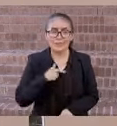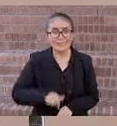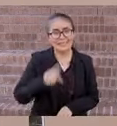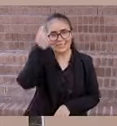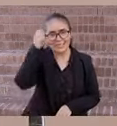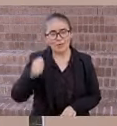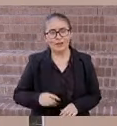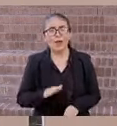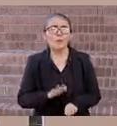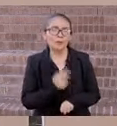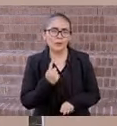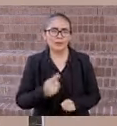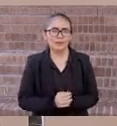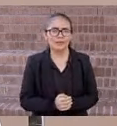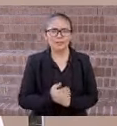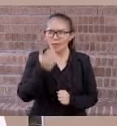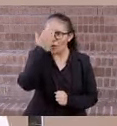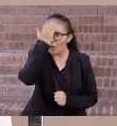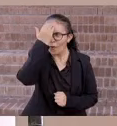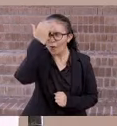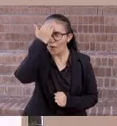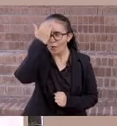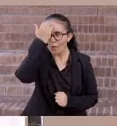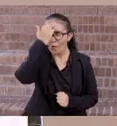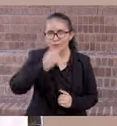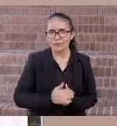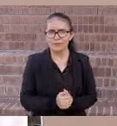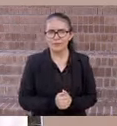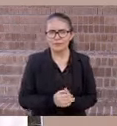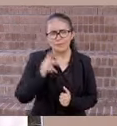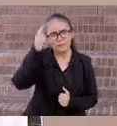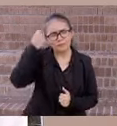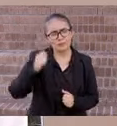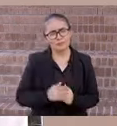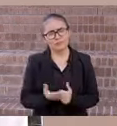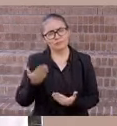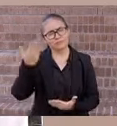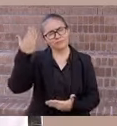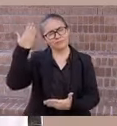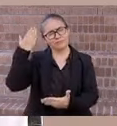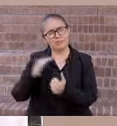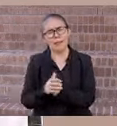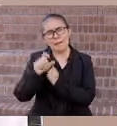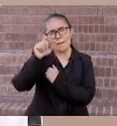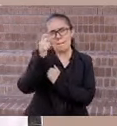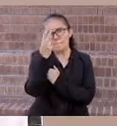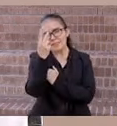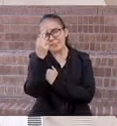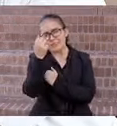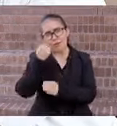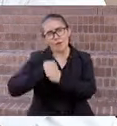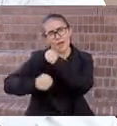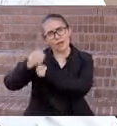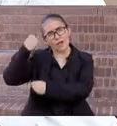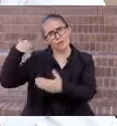porque conozco de kuala desde hace cerca de 25 años